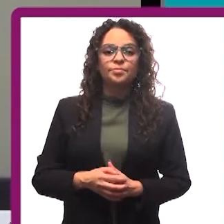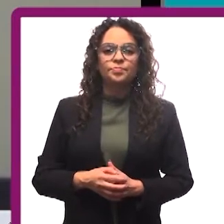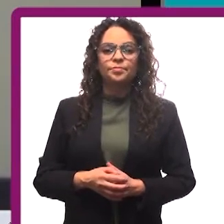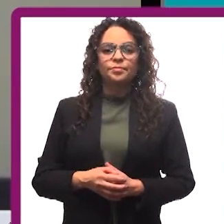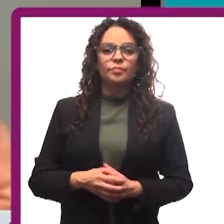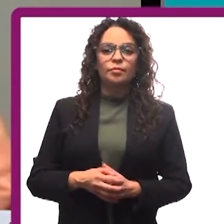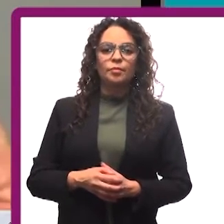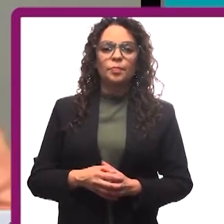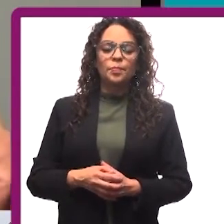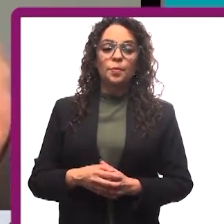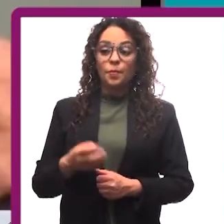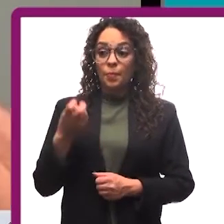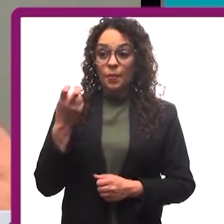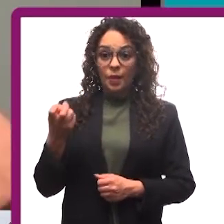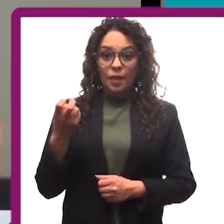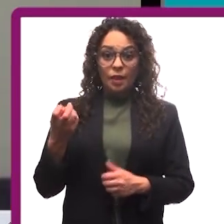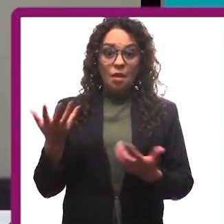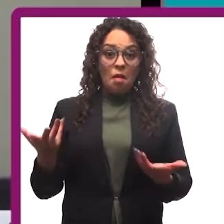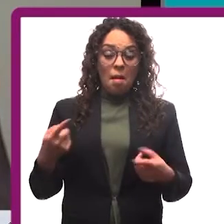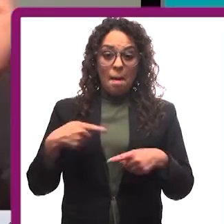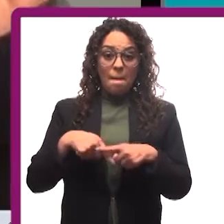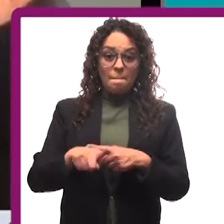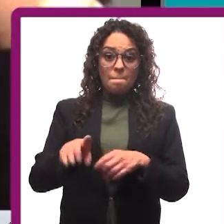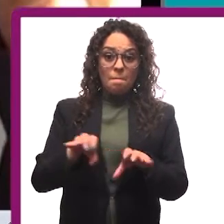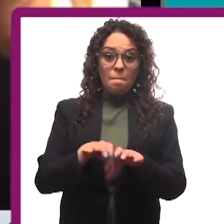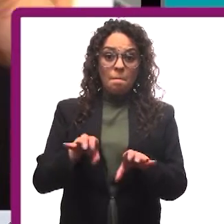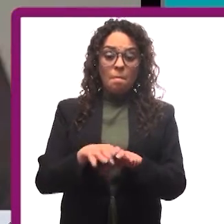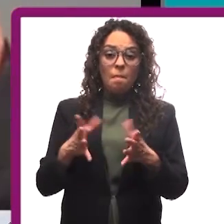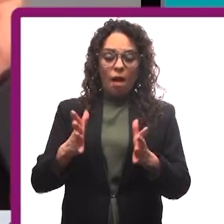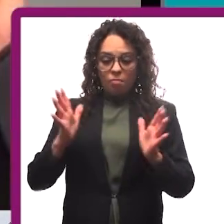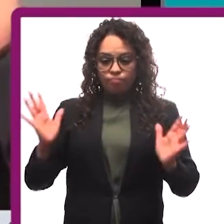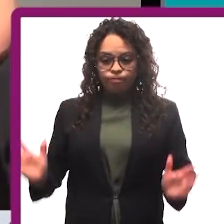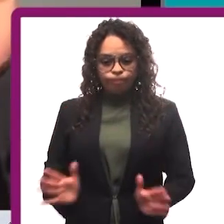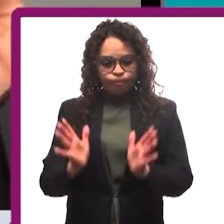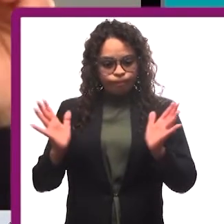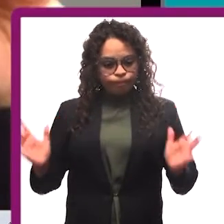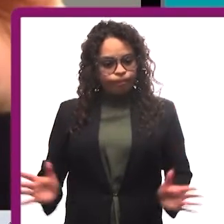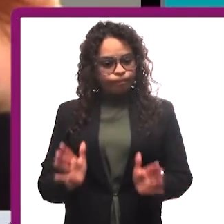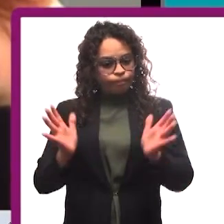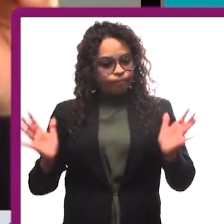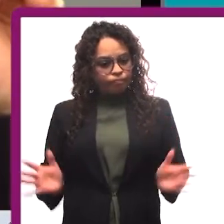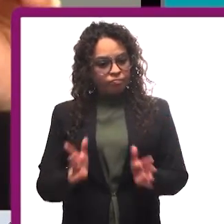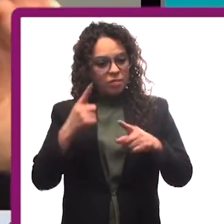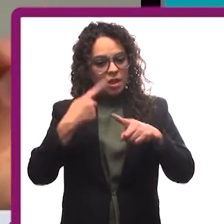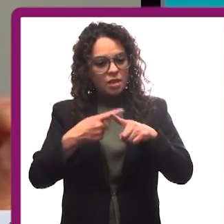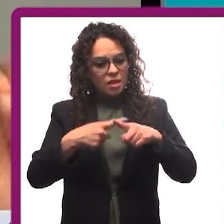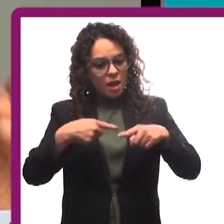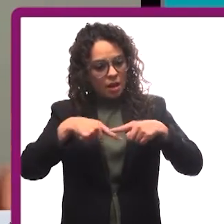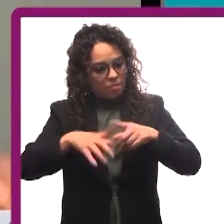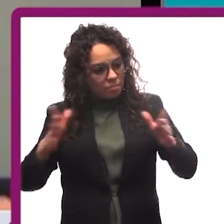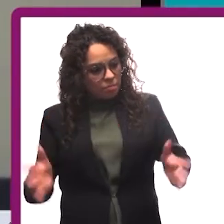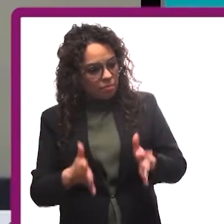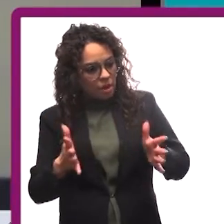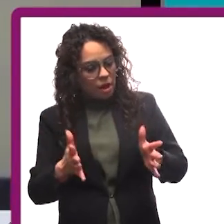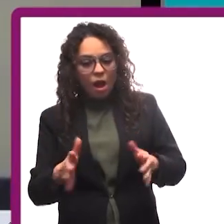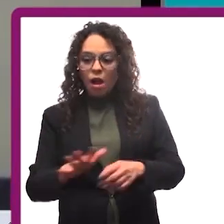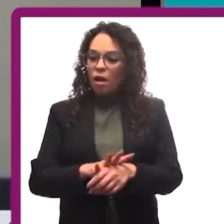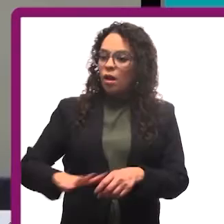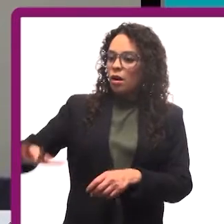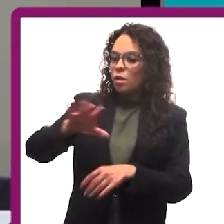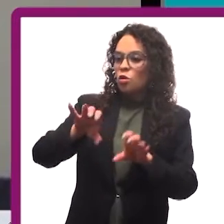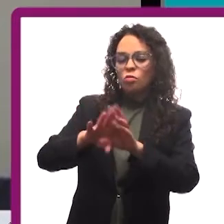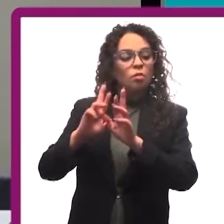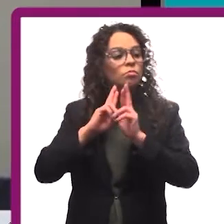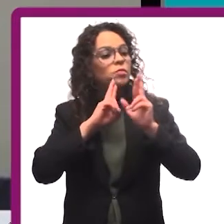Este planteamiento parte del principio de un estímulo y de una respuesta. ¿Por qué? Porque Laswell consideraba que